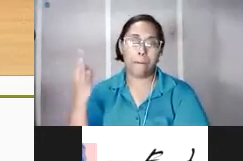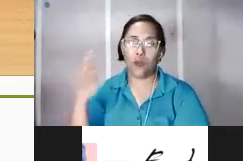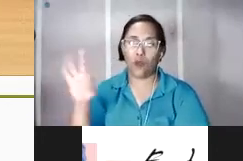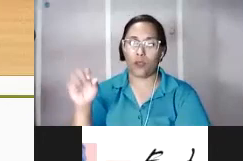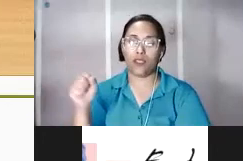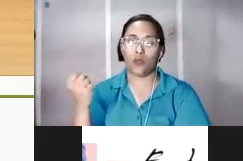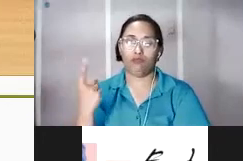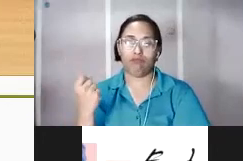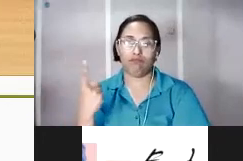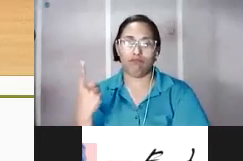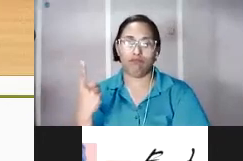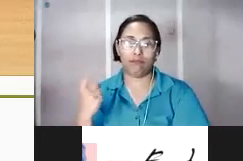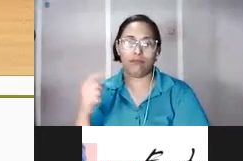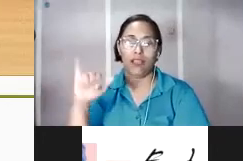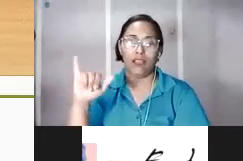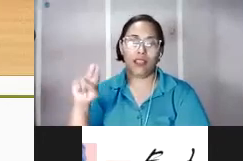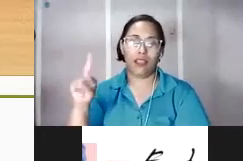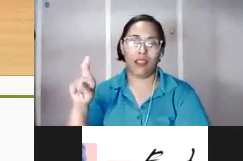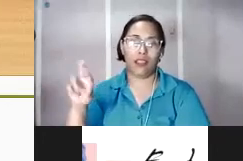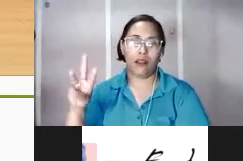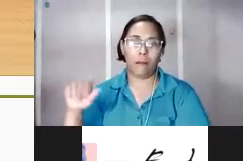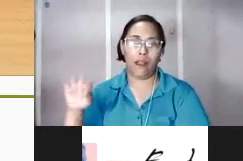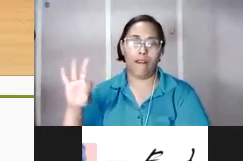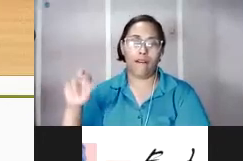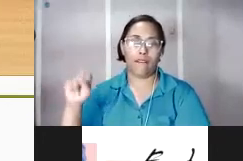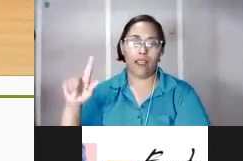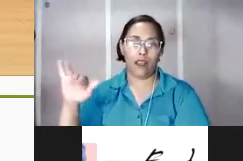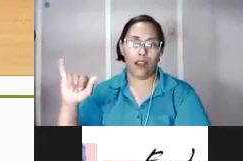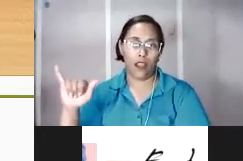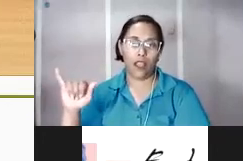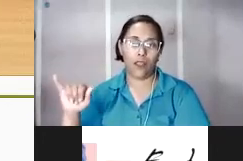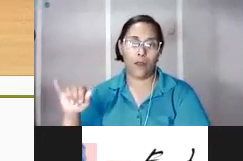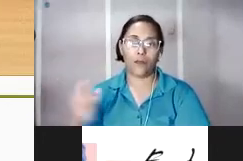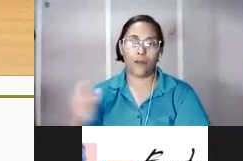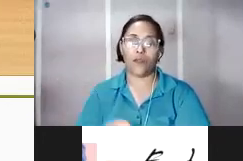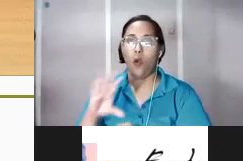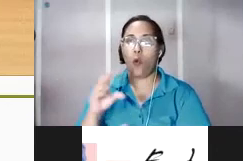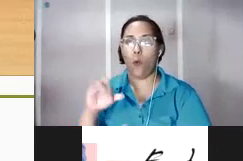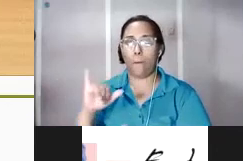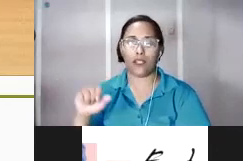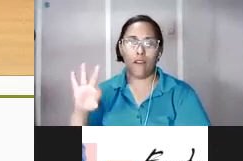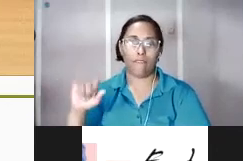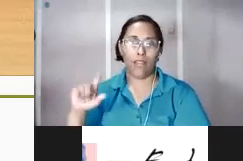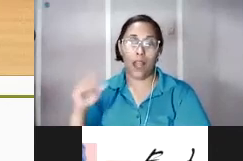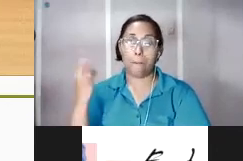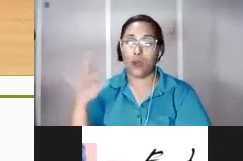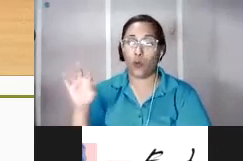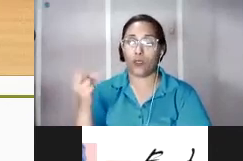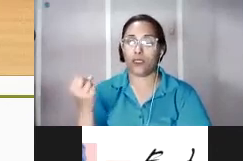1911, Irma Finley, del comercio Finley, ¿no?